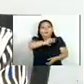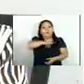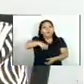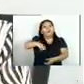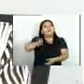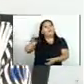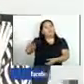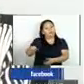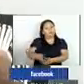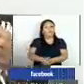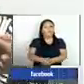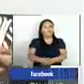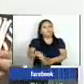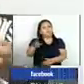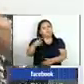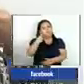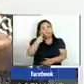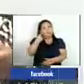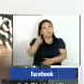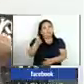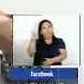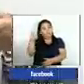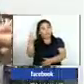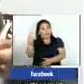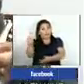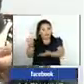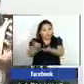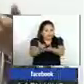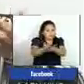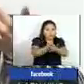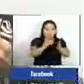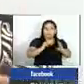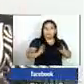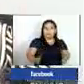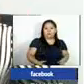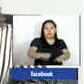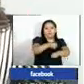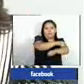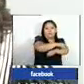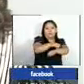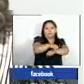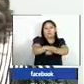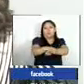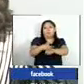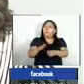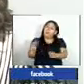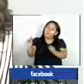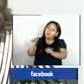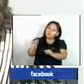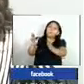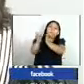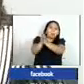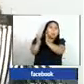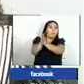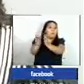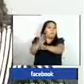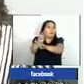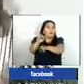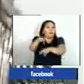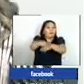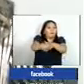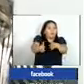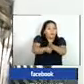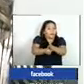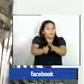transporte. Ahí nosotros hemos visto ese dinero, en lugar de llegar al Estado, se ha estado condonando desde la Asamblea